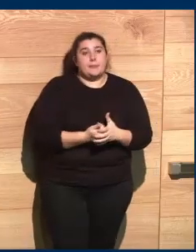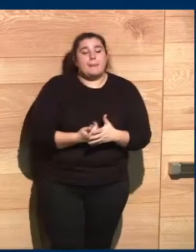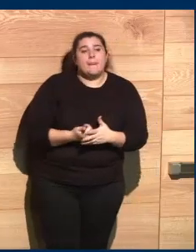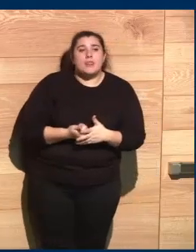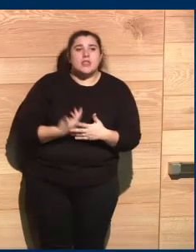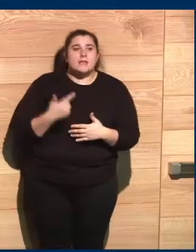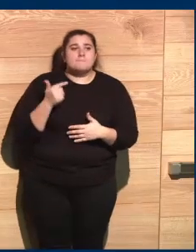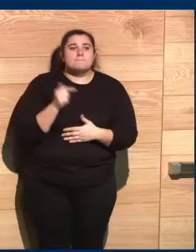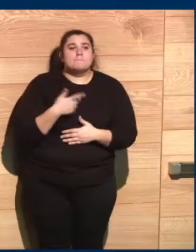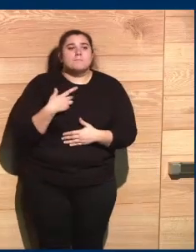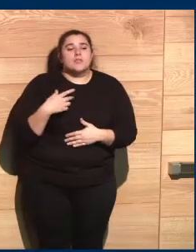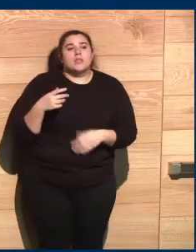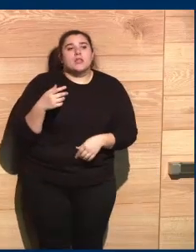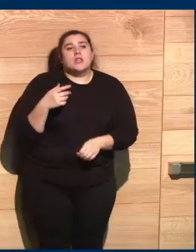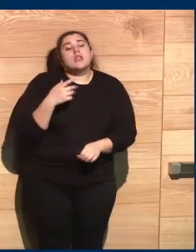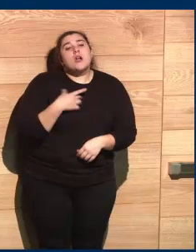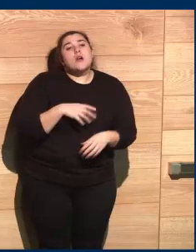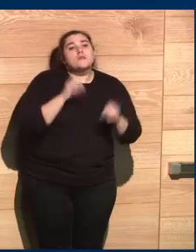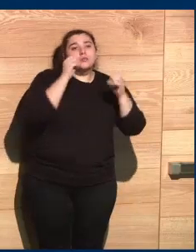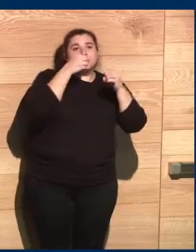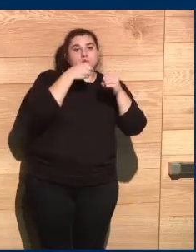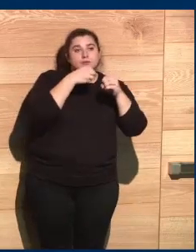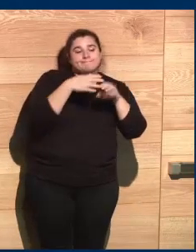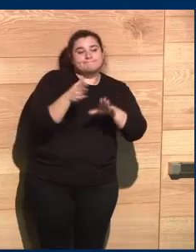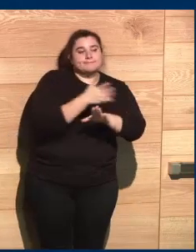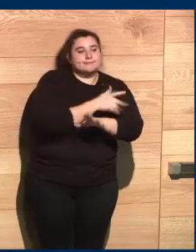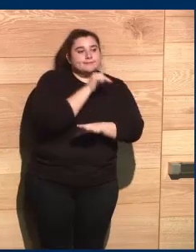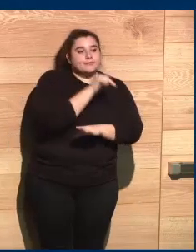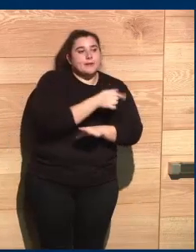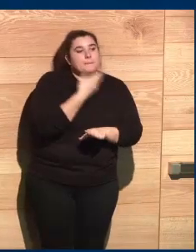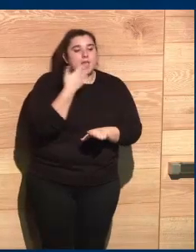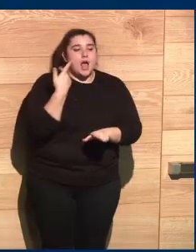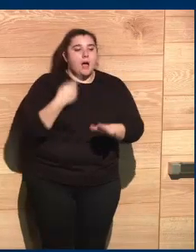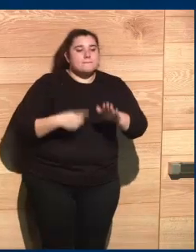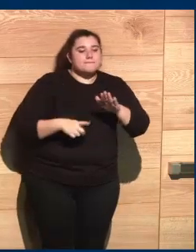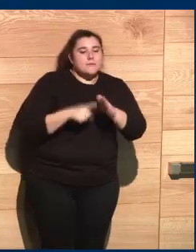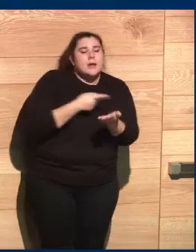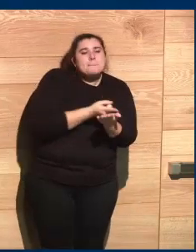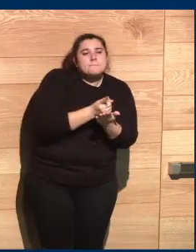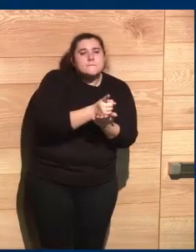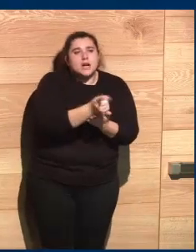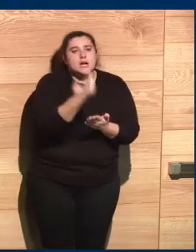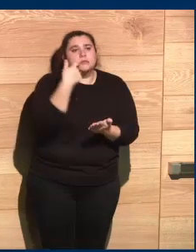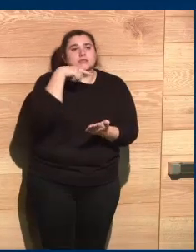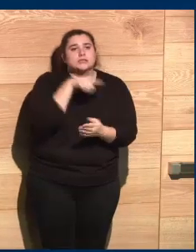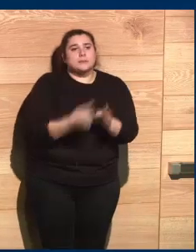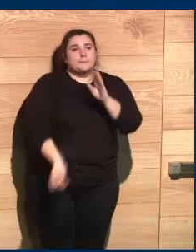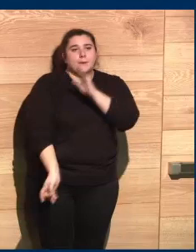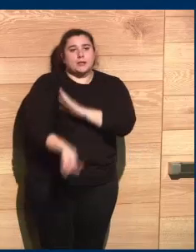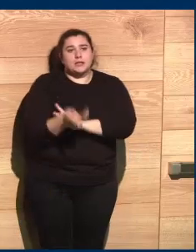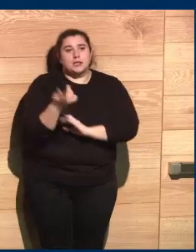Niantic es un spin-off de Google que lo utilizaron para desarrollar Google Maps, el videojuego anterior,